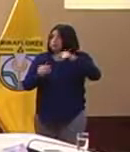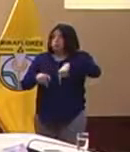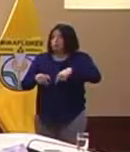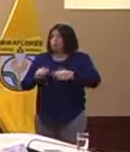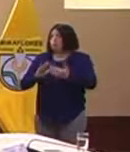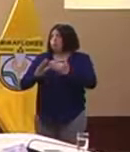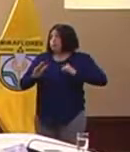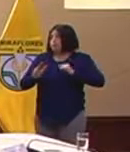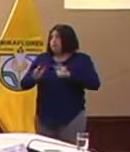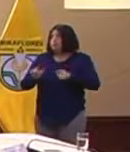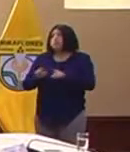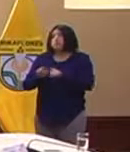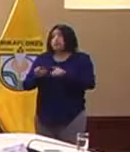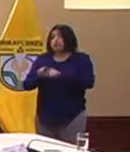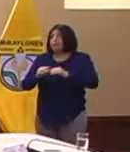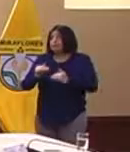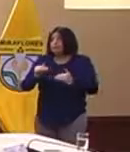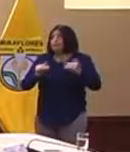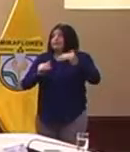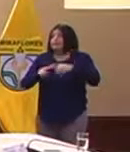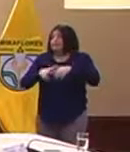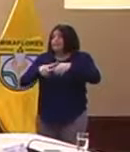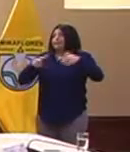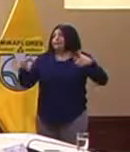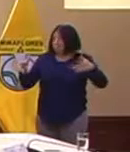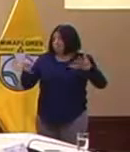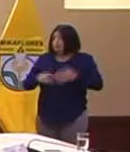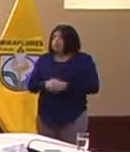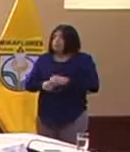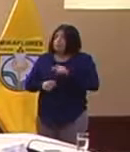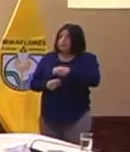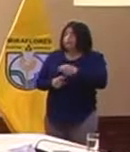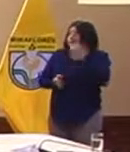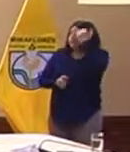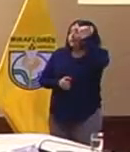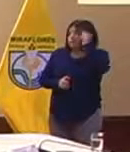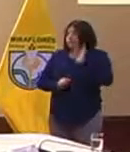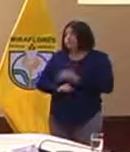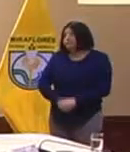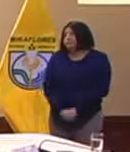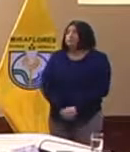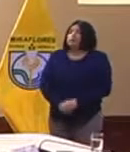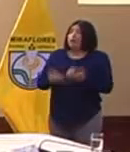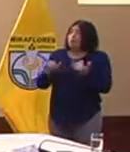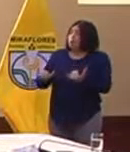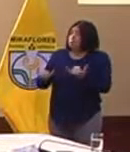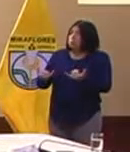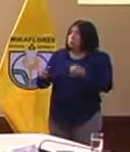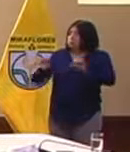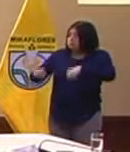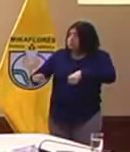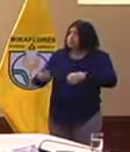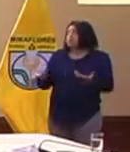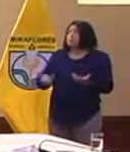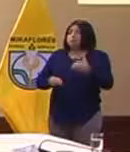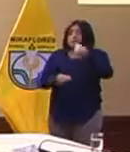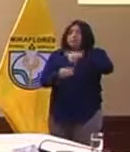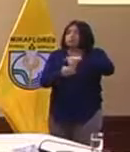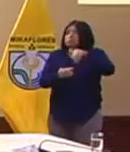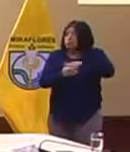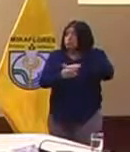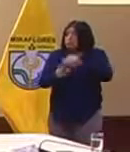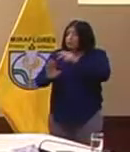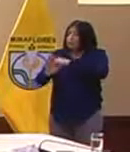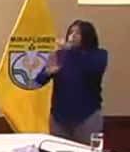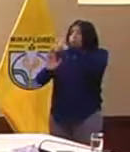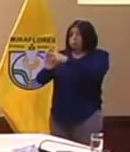local, sino a un nivel más global, ¿no? Es un poco la idea. Muy bien, vamos entonces a proceder a votar el